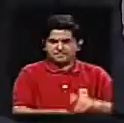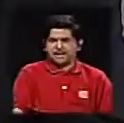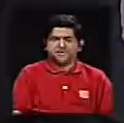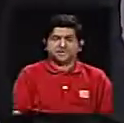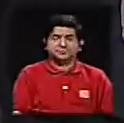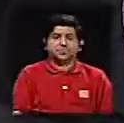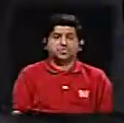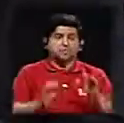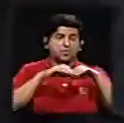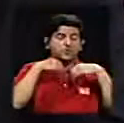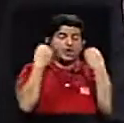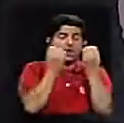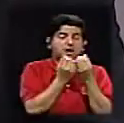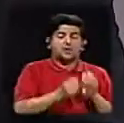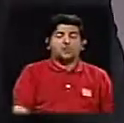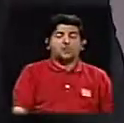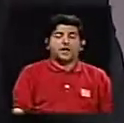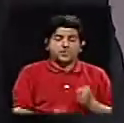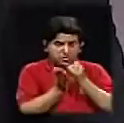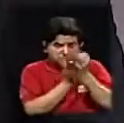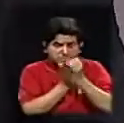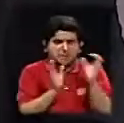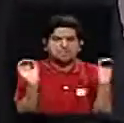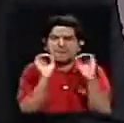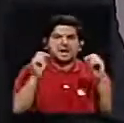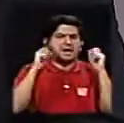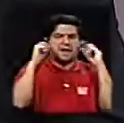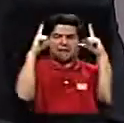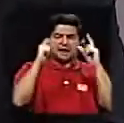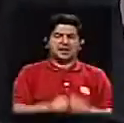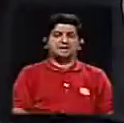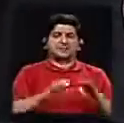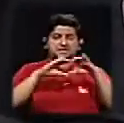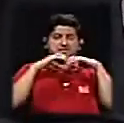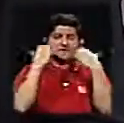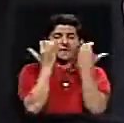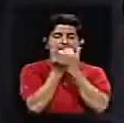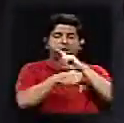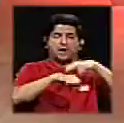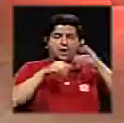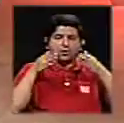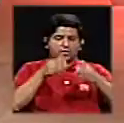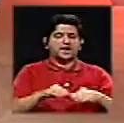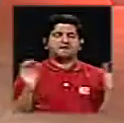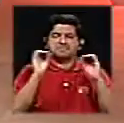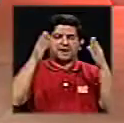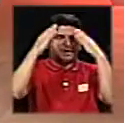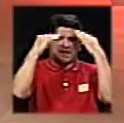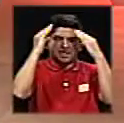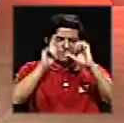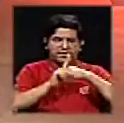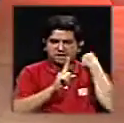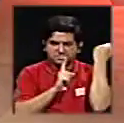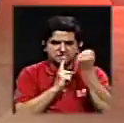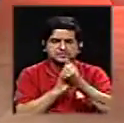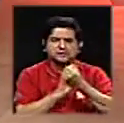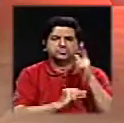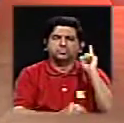órgano de inspección nunca emitió ninguna alerta al respecto y el CONAVI nunca les dio una instrucción para hacerlo.